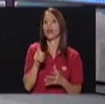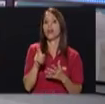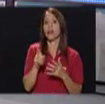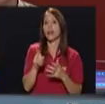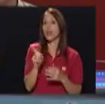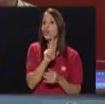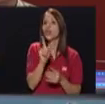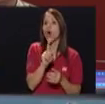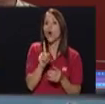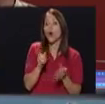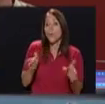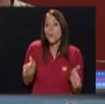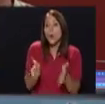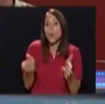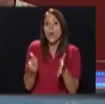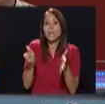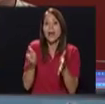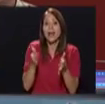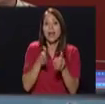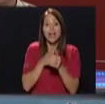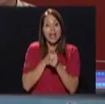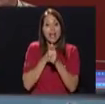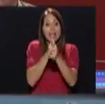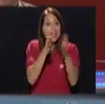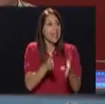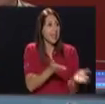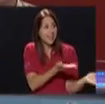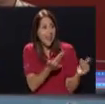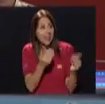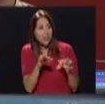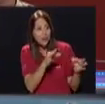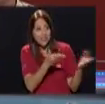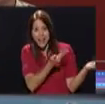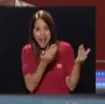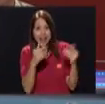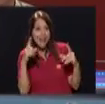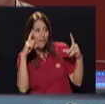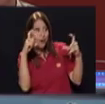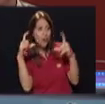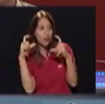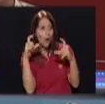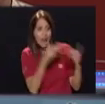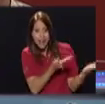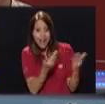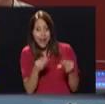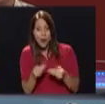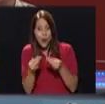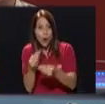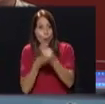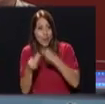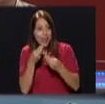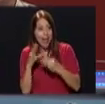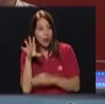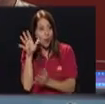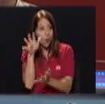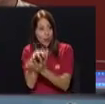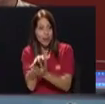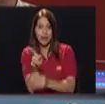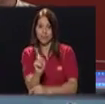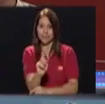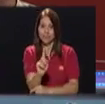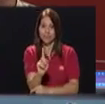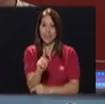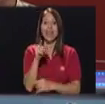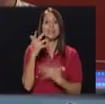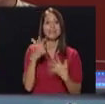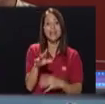promoviendo a que sus guías lleven al turista a que se tome la foto o a que le dé comida al cocodrilo y demás. Entonces